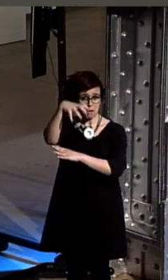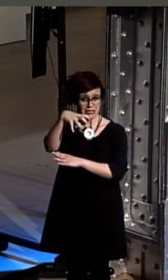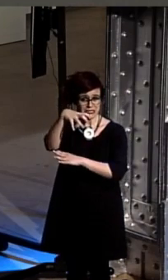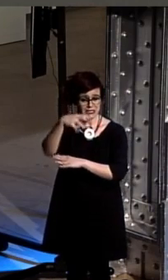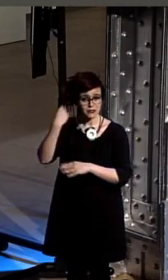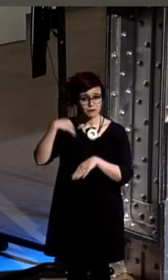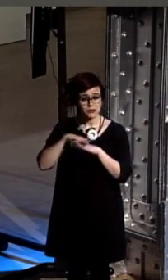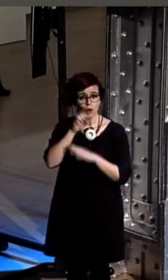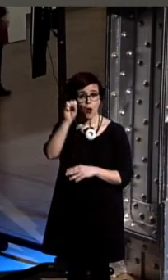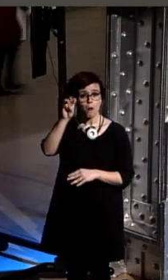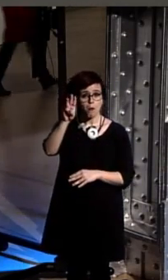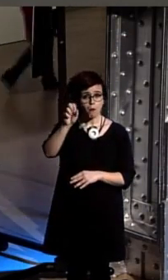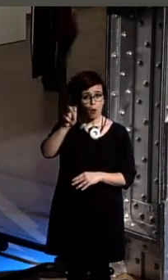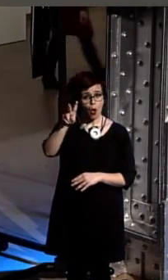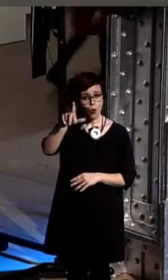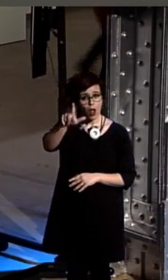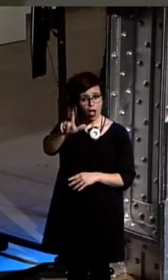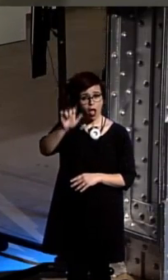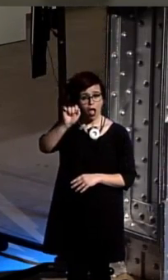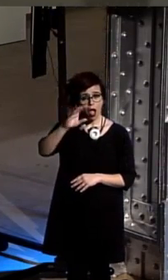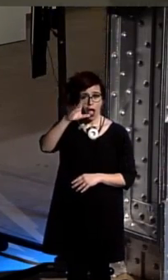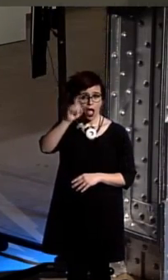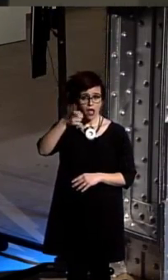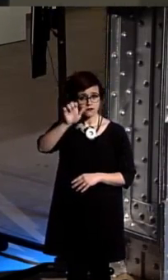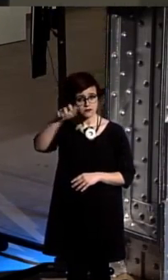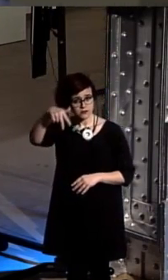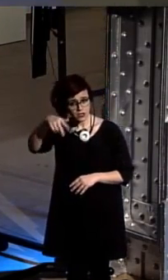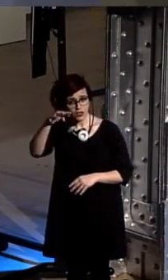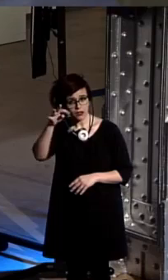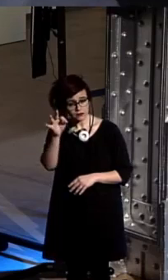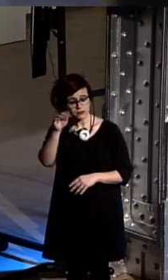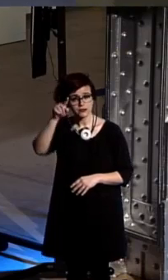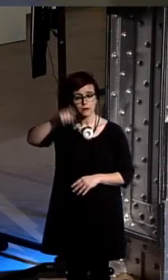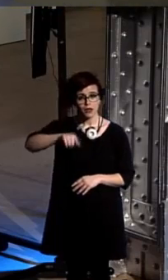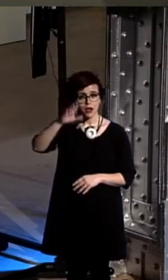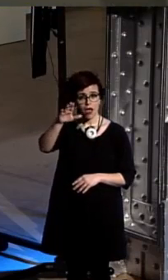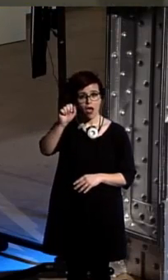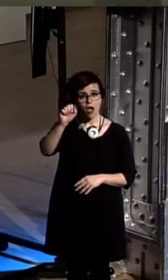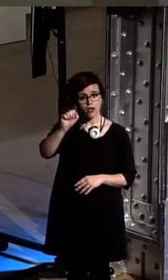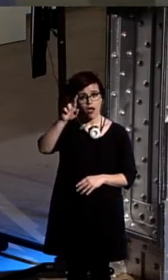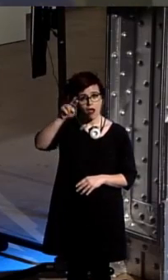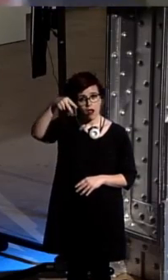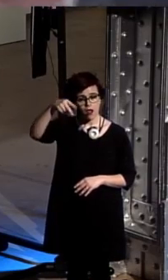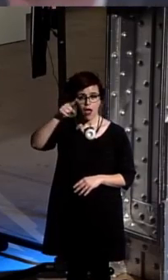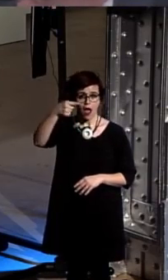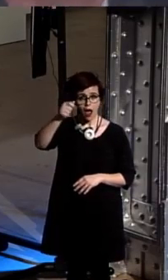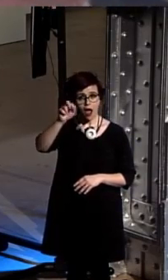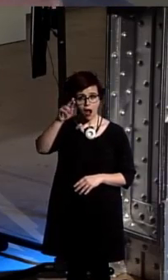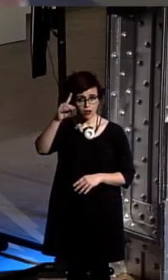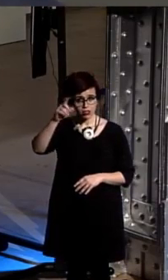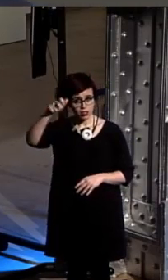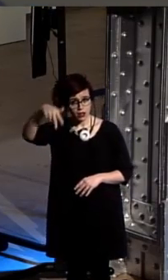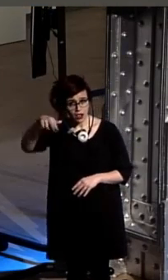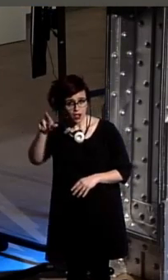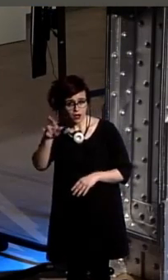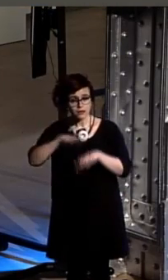consultado por Paul Axon y Decal Carner, que también es otro científico de la neurociencia y de